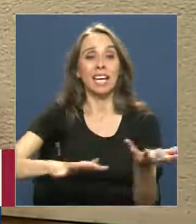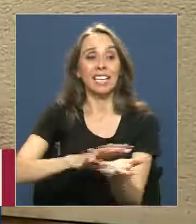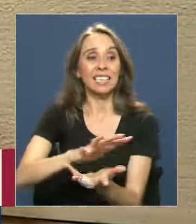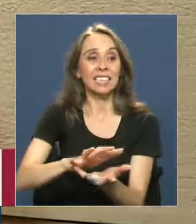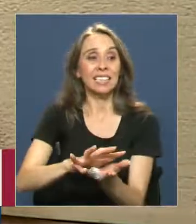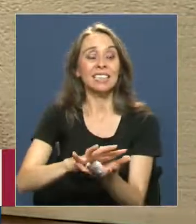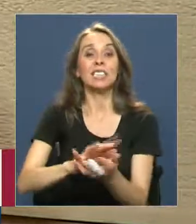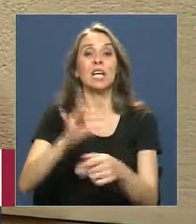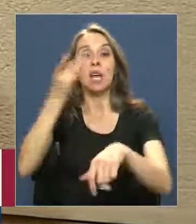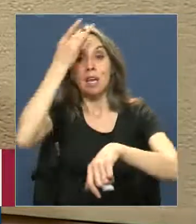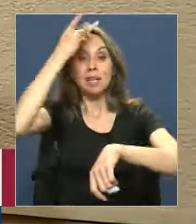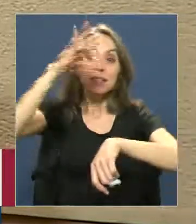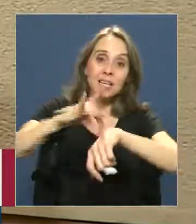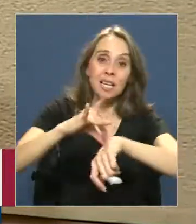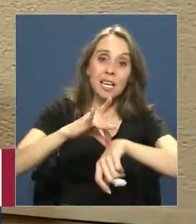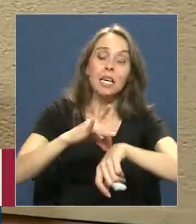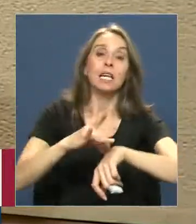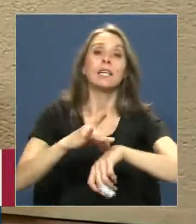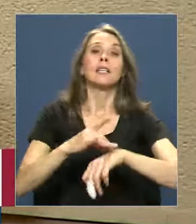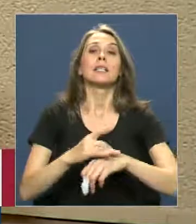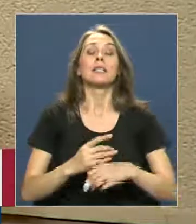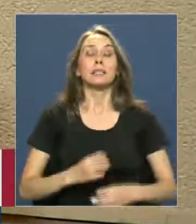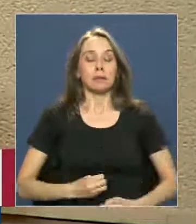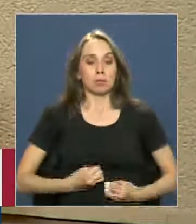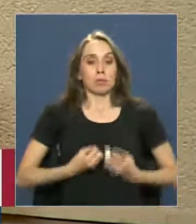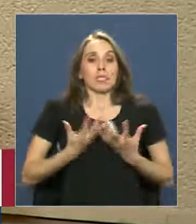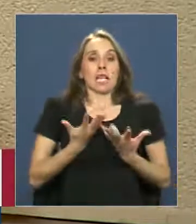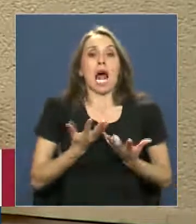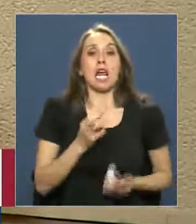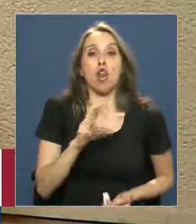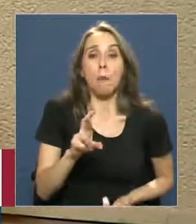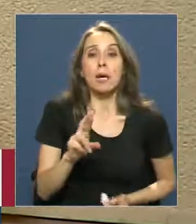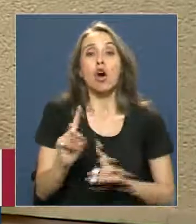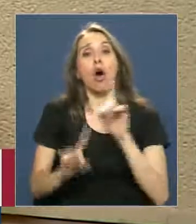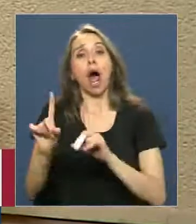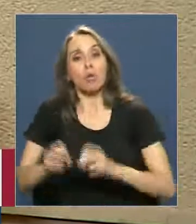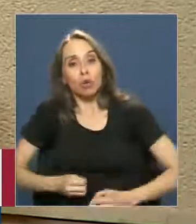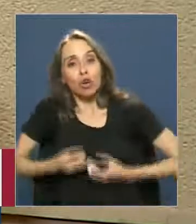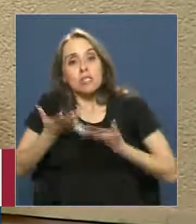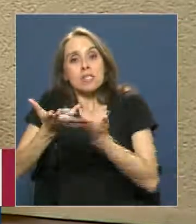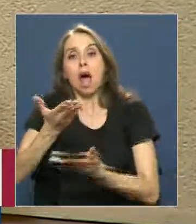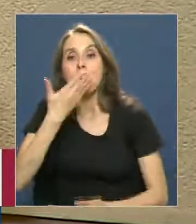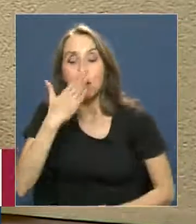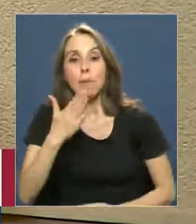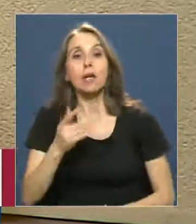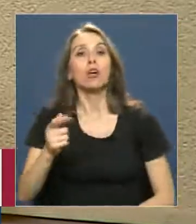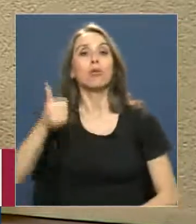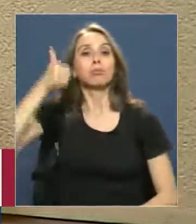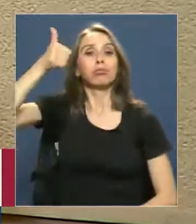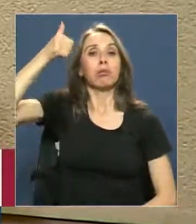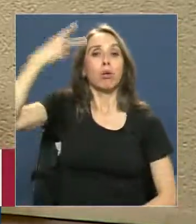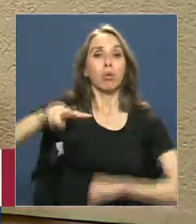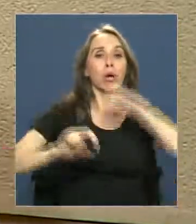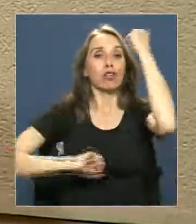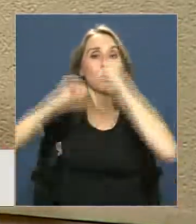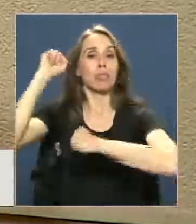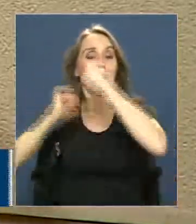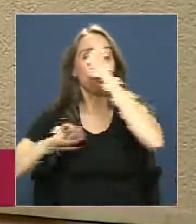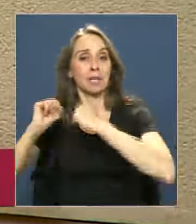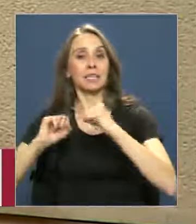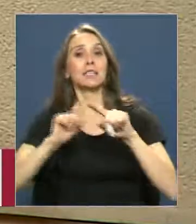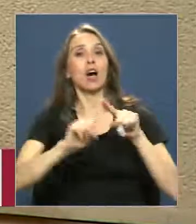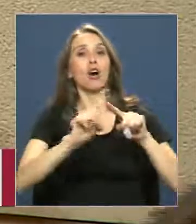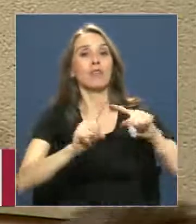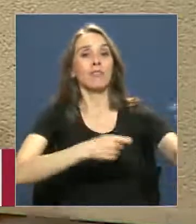crisis sanitarias, sacan lo peor y lo mejor de las personas. Y por cierto, de aquellos quienes dirigen empresas o son dueños de